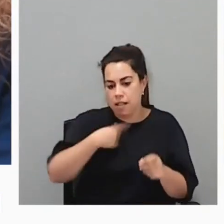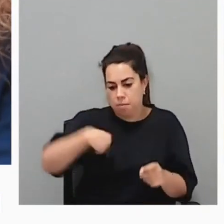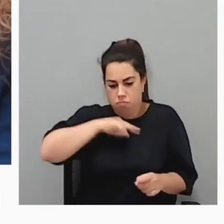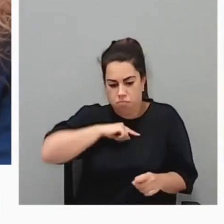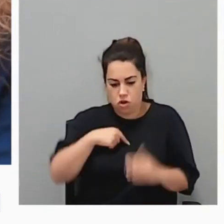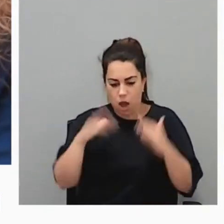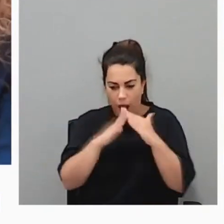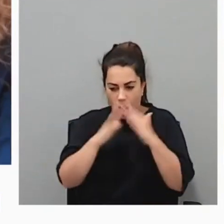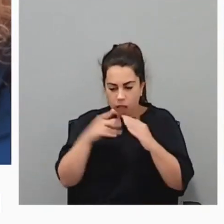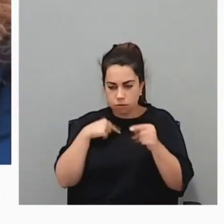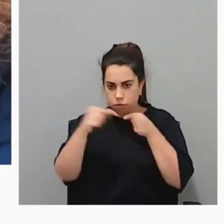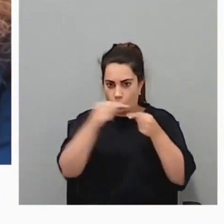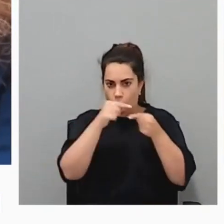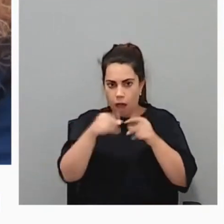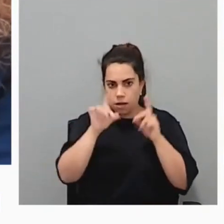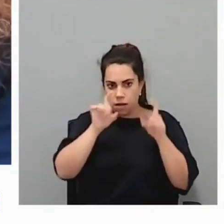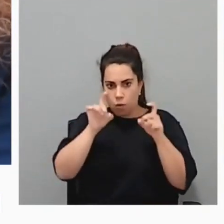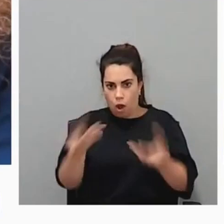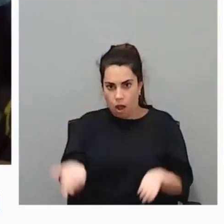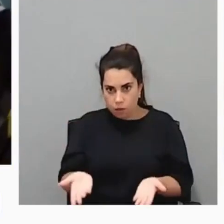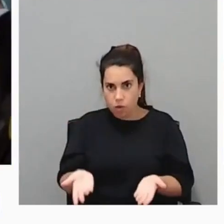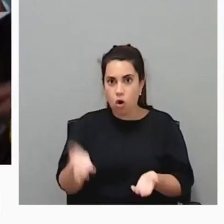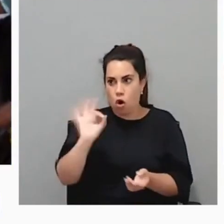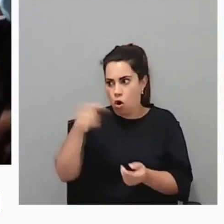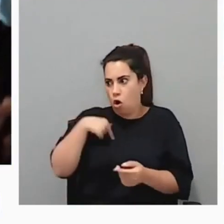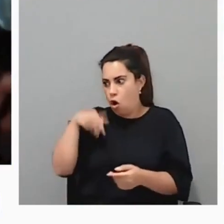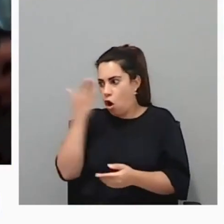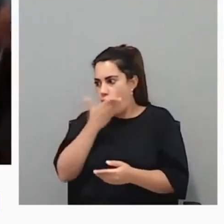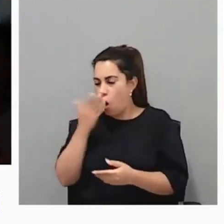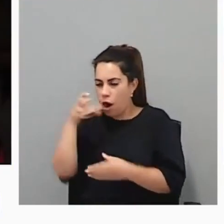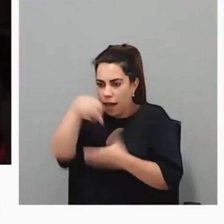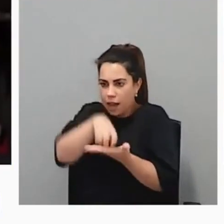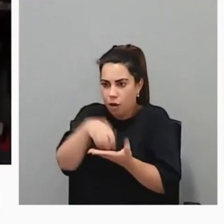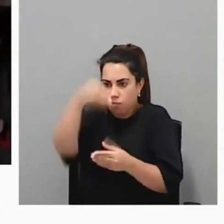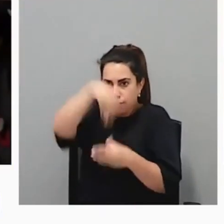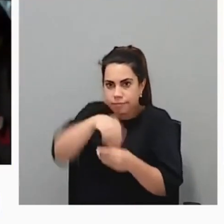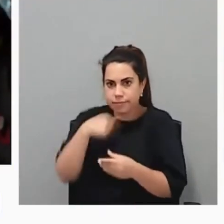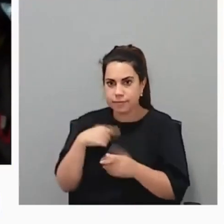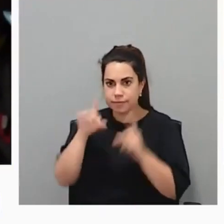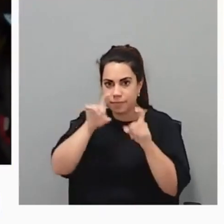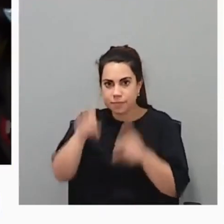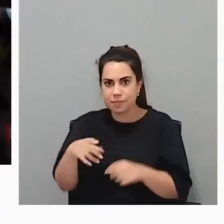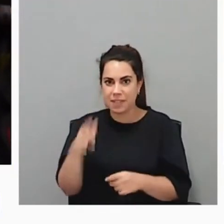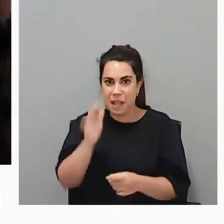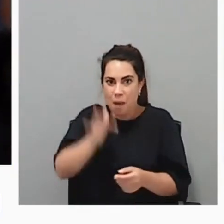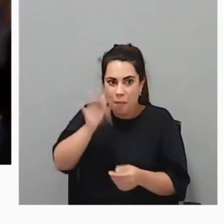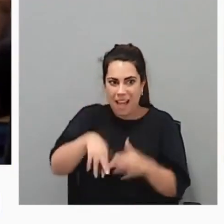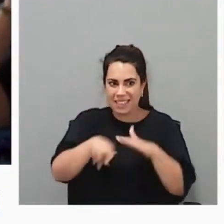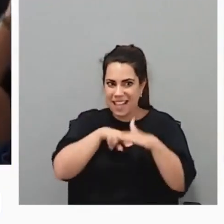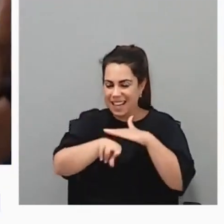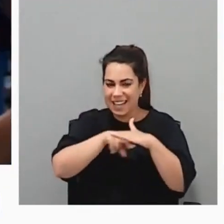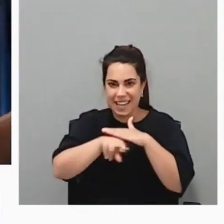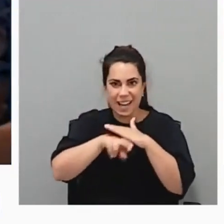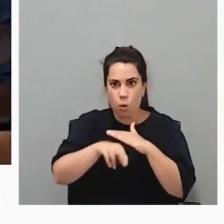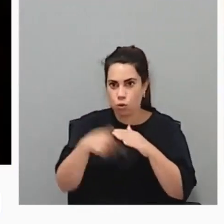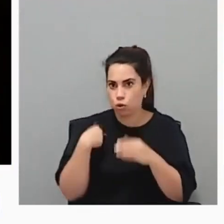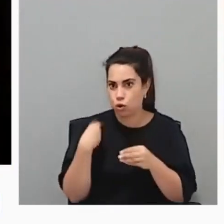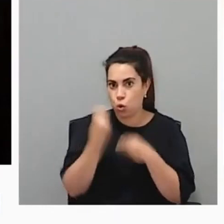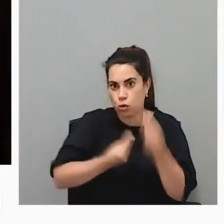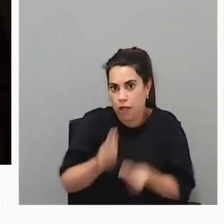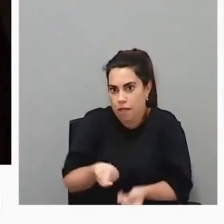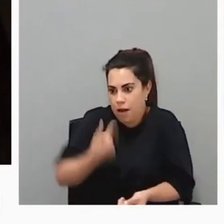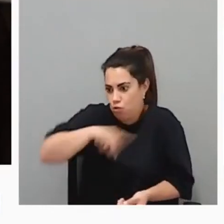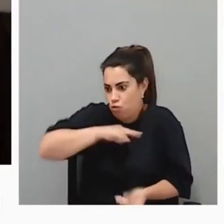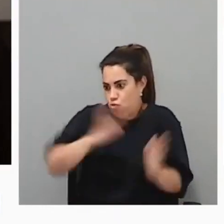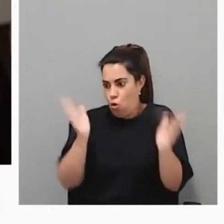domicilio, en el mismo colegio y bueno, hace uso de una serie de recursos que actualmente no tenemos.